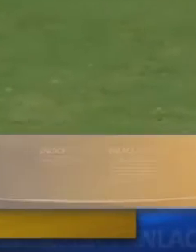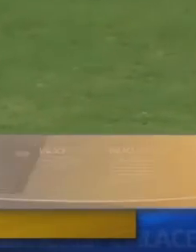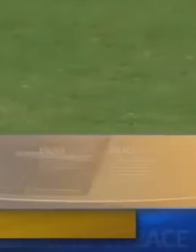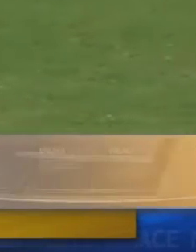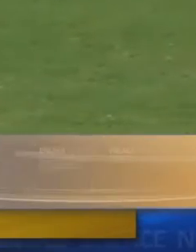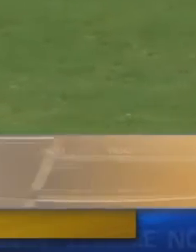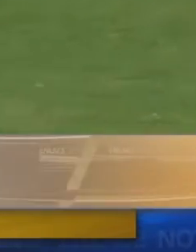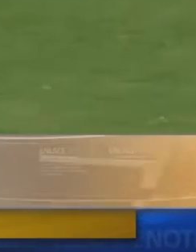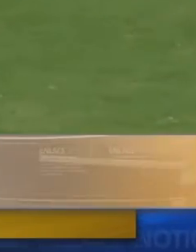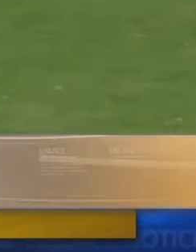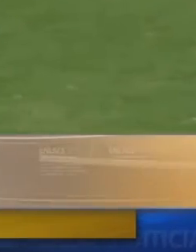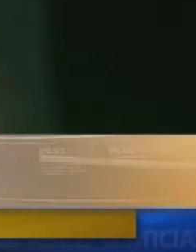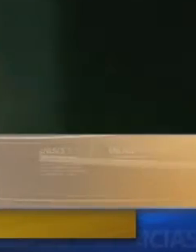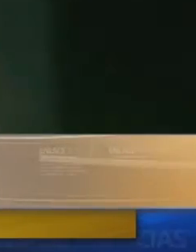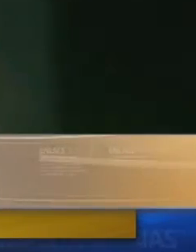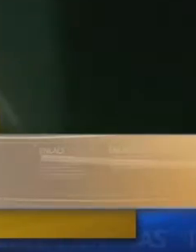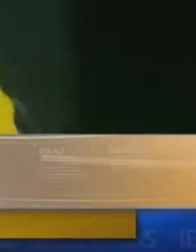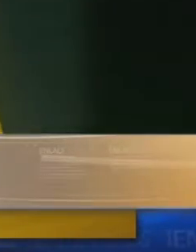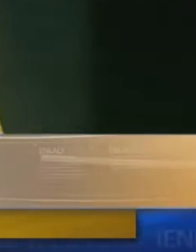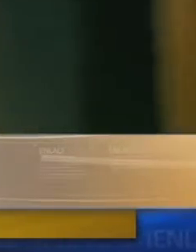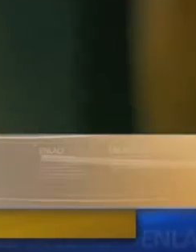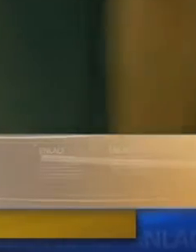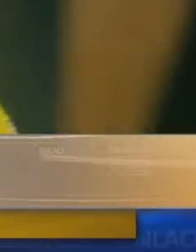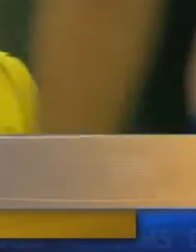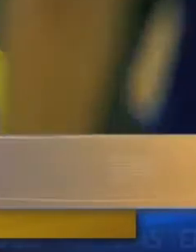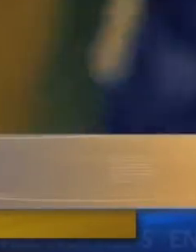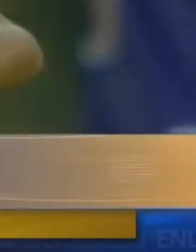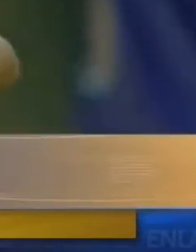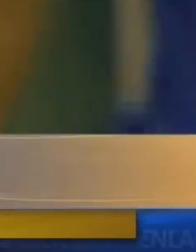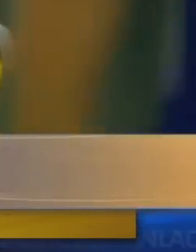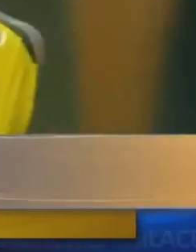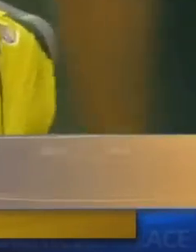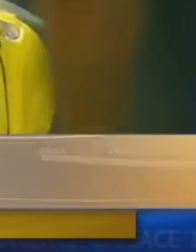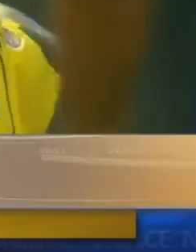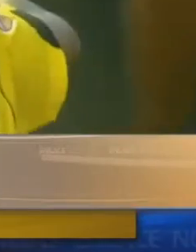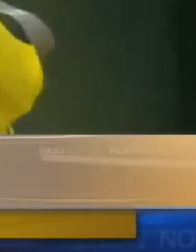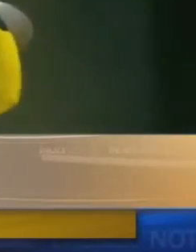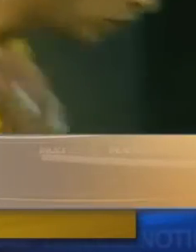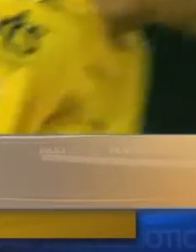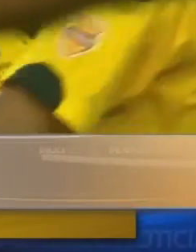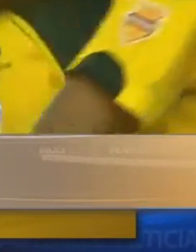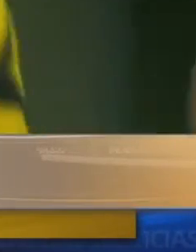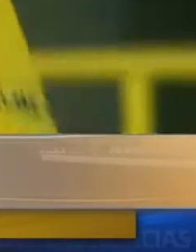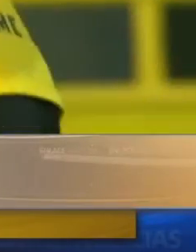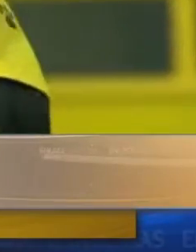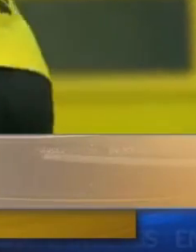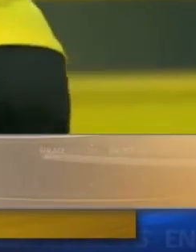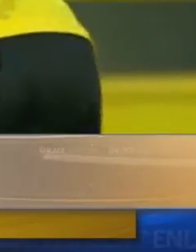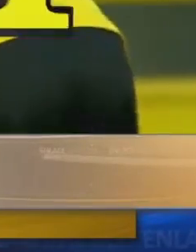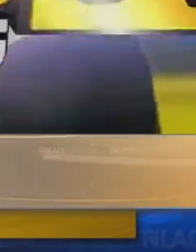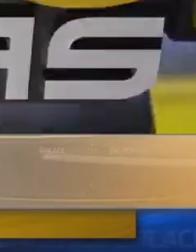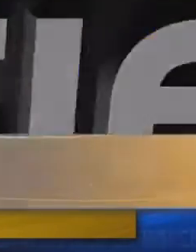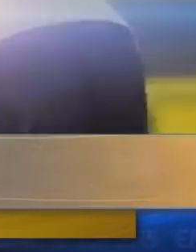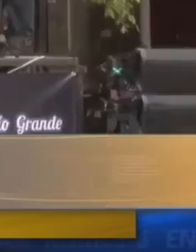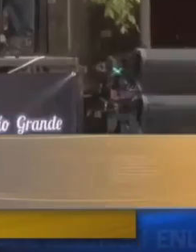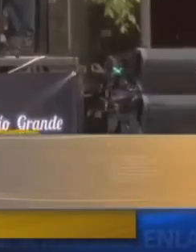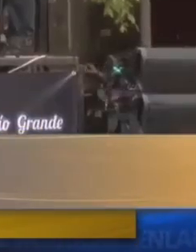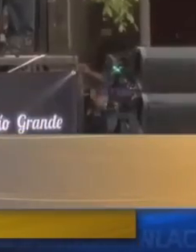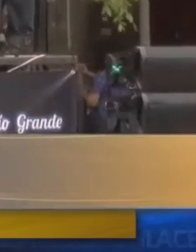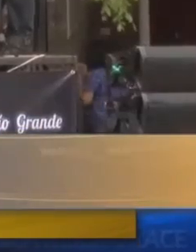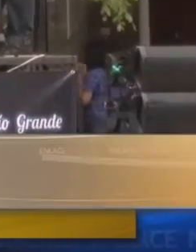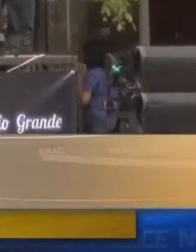en casa al Deportivo Independiente Medellín 3-1. Ahora enciende motores para lograr ingresar a los 8 mejores de la Liga Águila 2.